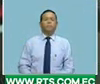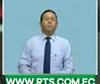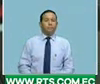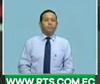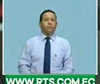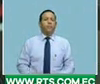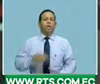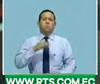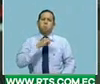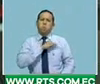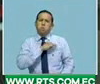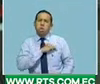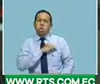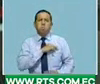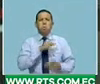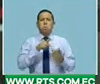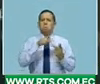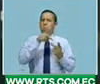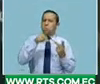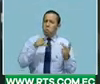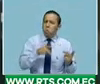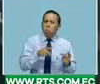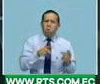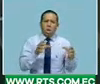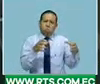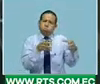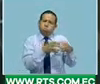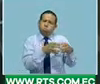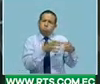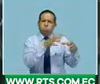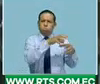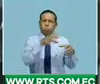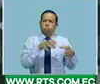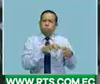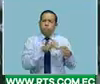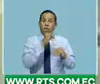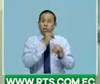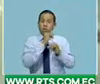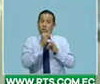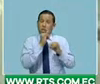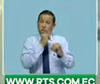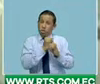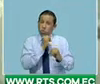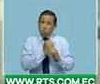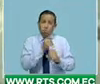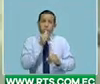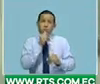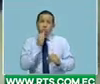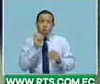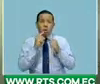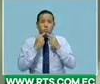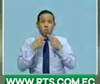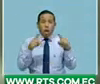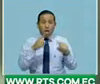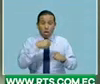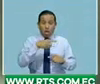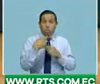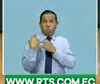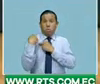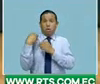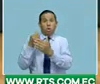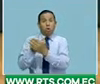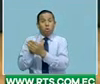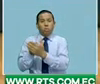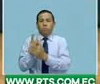Municipios, prefecturas, juntas parroquiales y todas las instituciones públicas y privadas en el país no podrán comprar las vacunas contra el COVID-19.